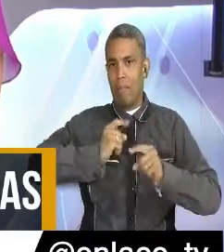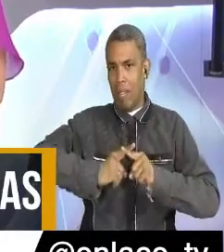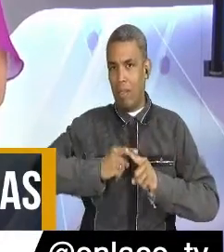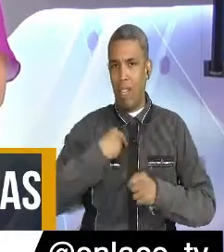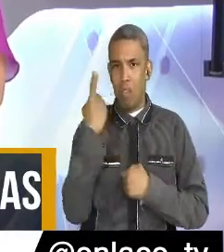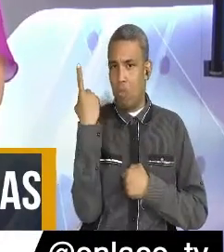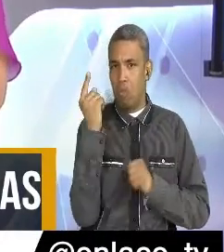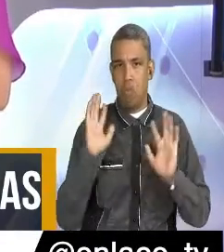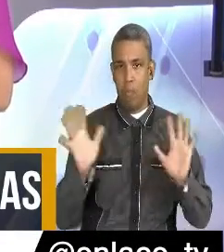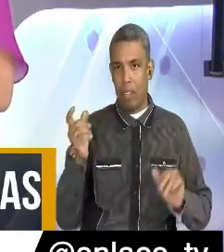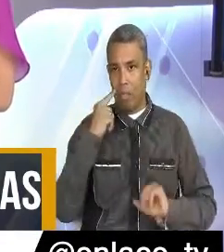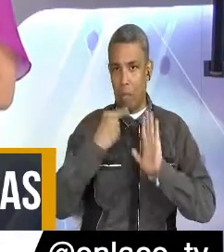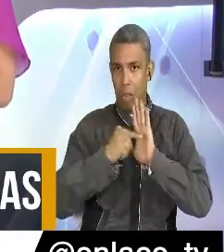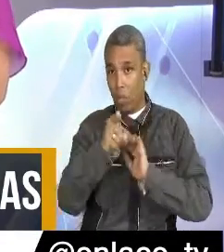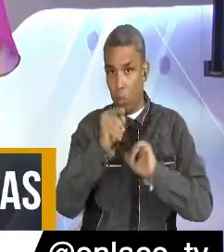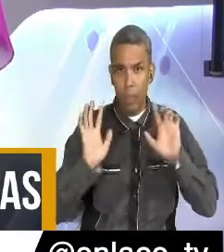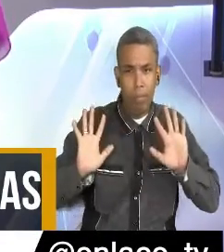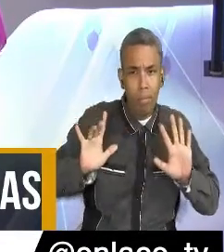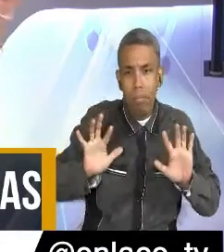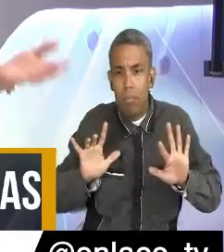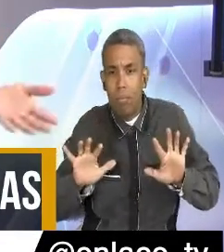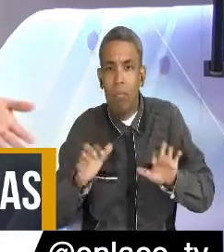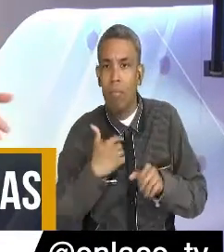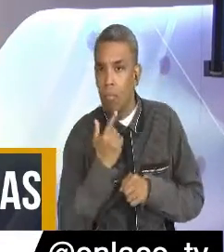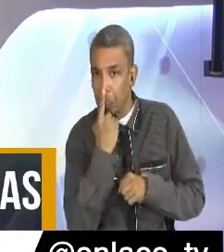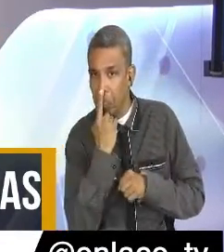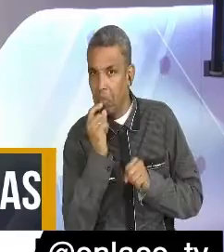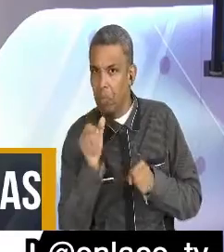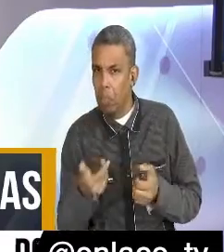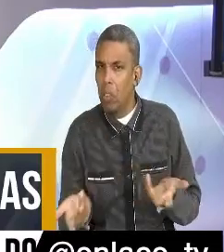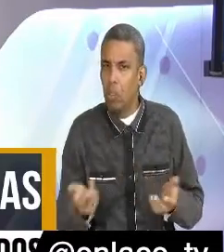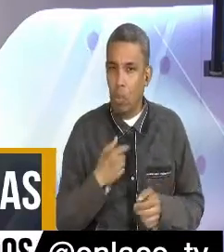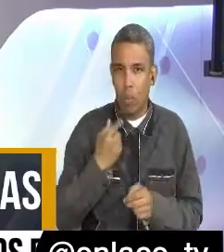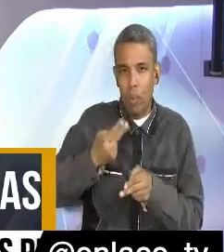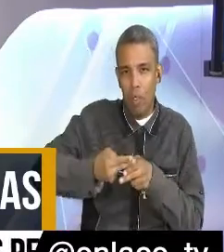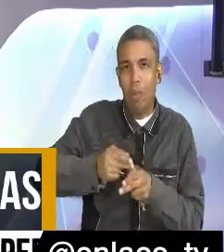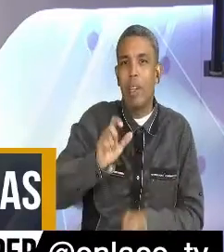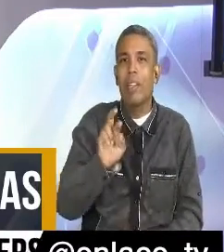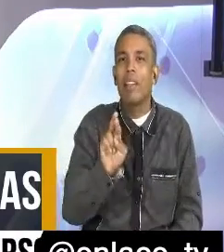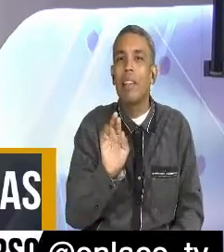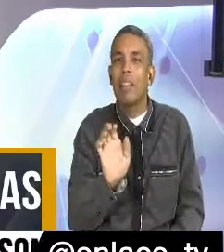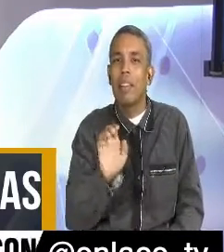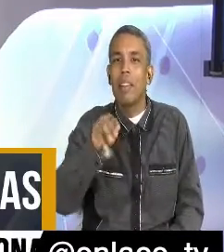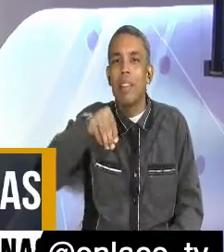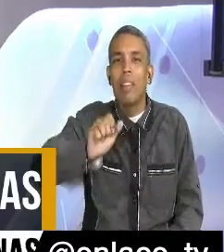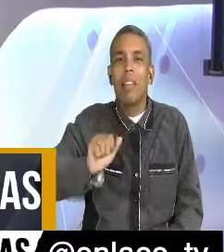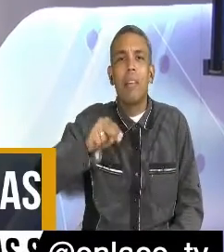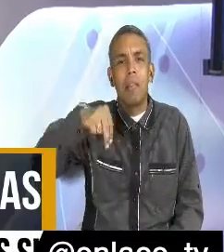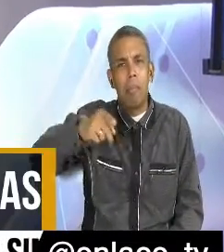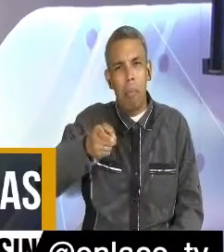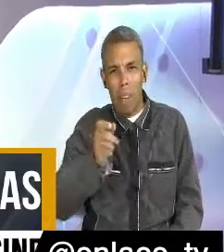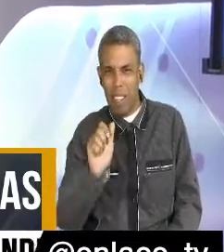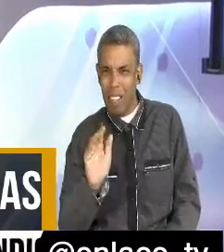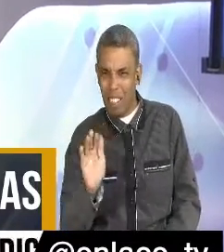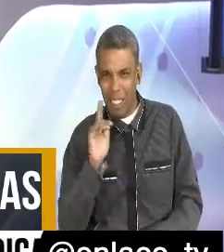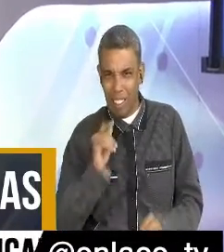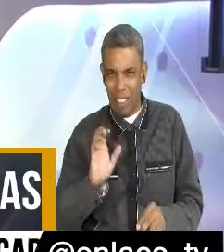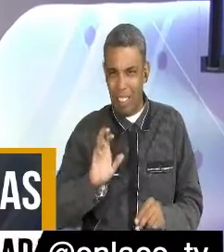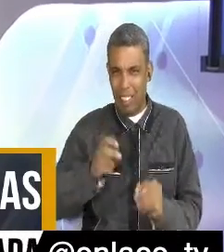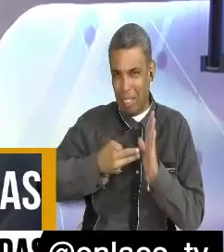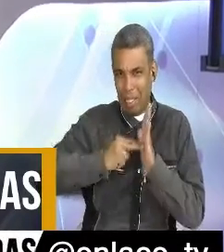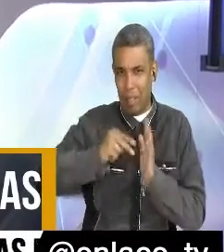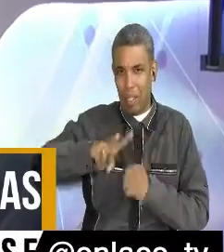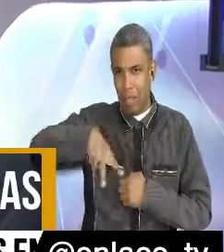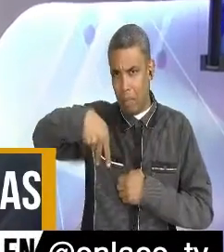nomás, que es donde lo estamos realizando. En otra información, de igual forma, el Ejército Nacional se une a otras instituciones que